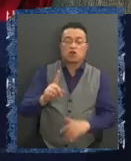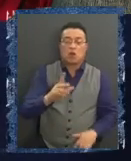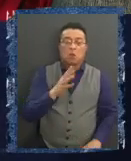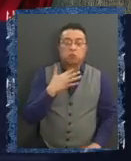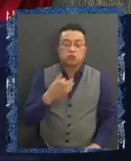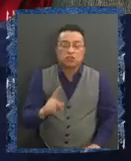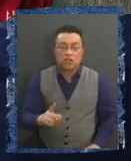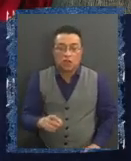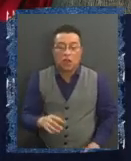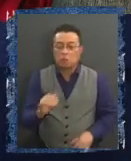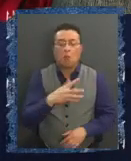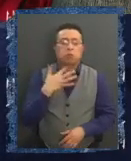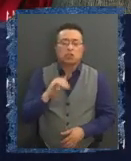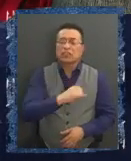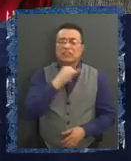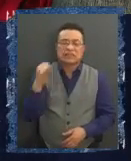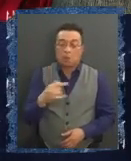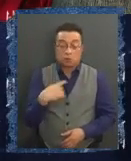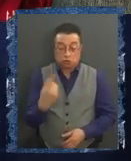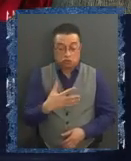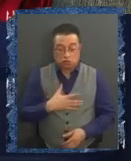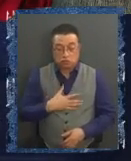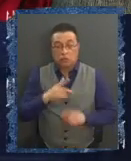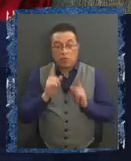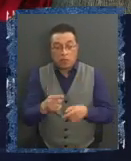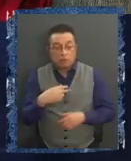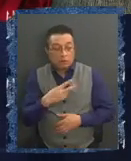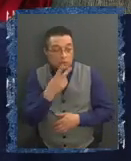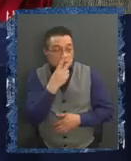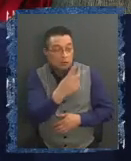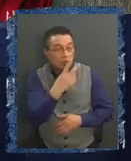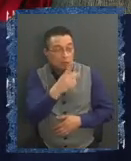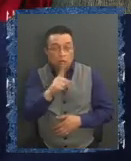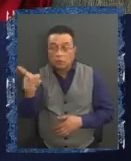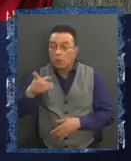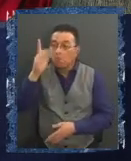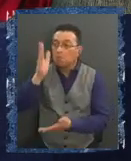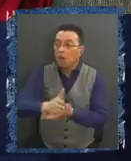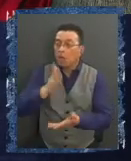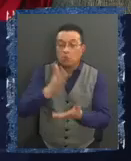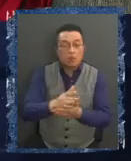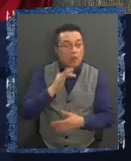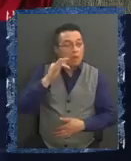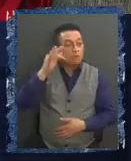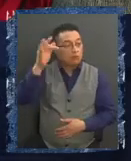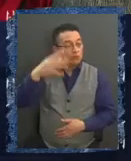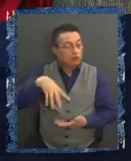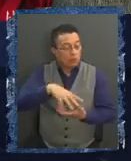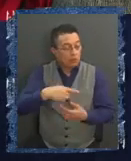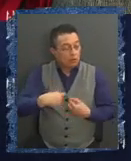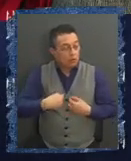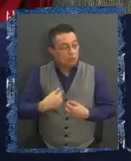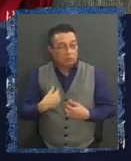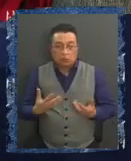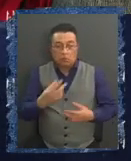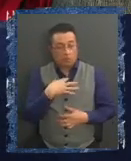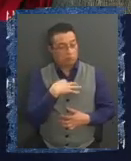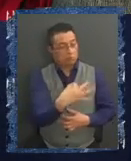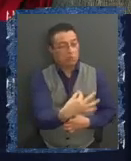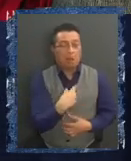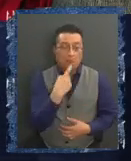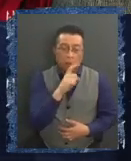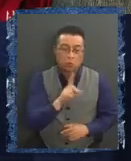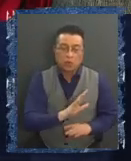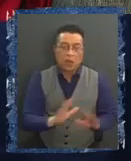qué siempre nosotros hemos tenido que estar mirando, viendo cómo otros deciden el destino de nuestros pueblos? Nosotros no elegimos